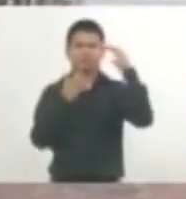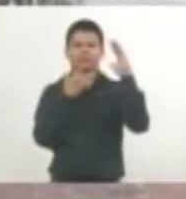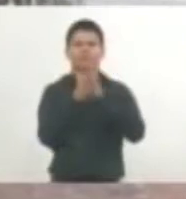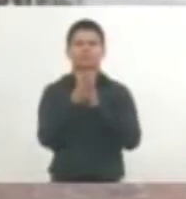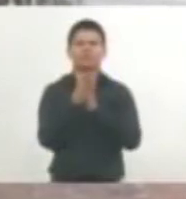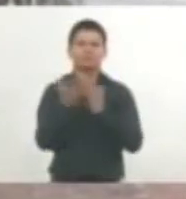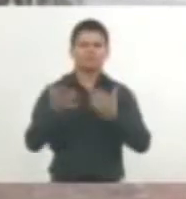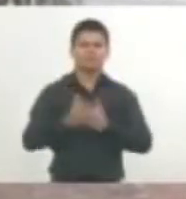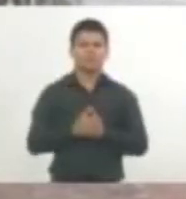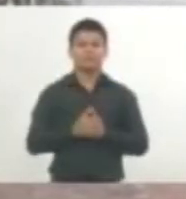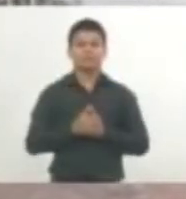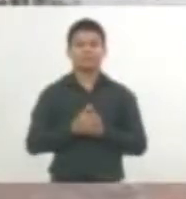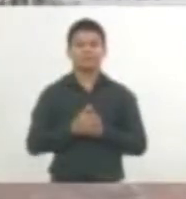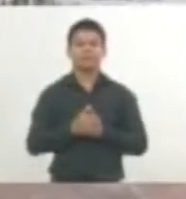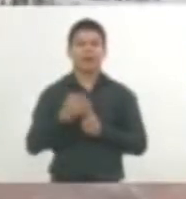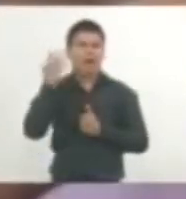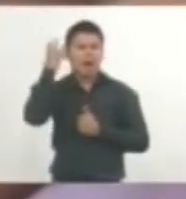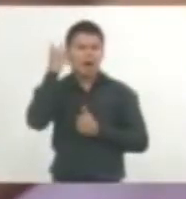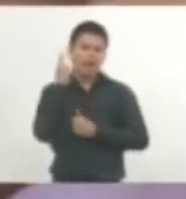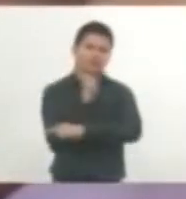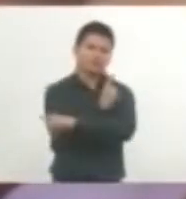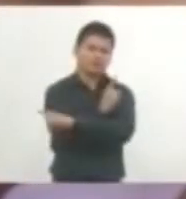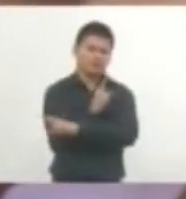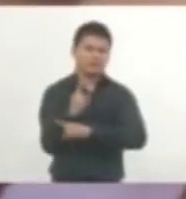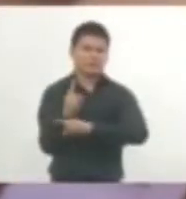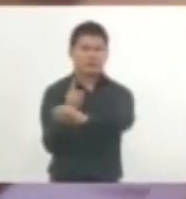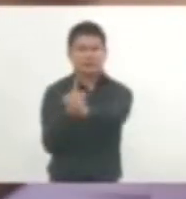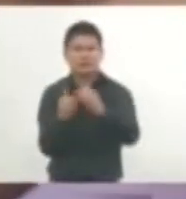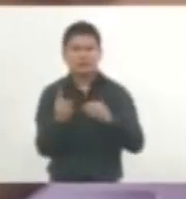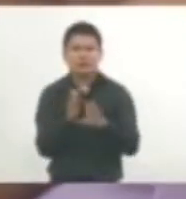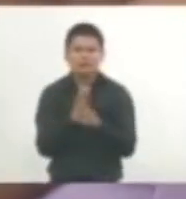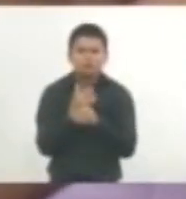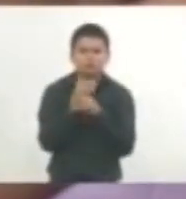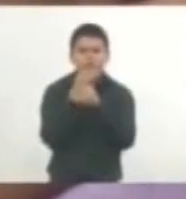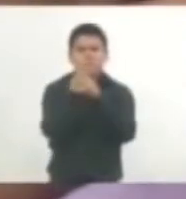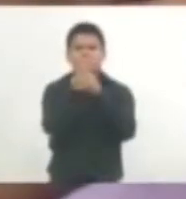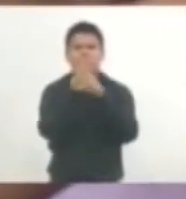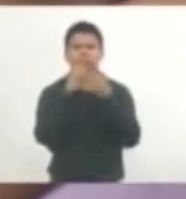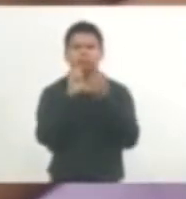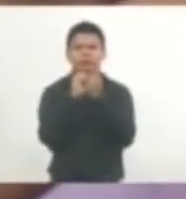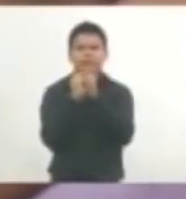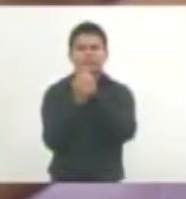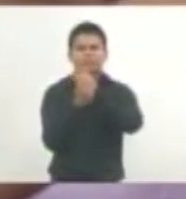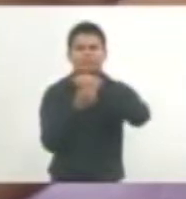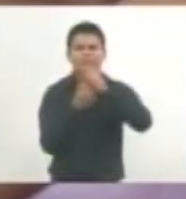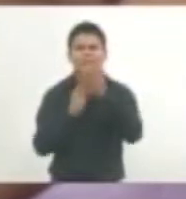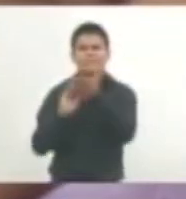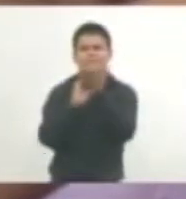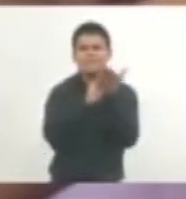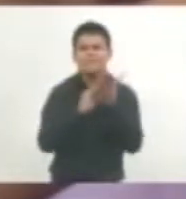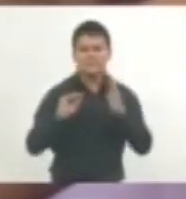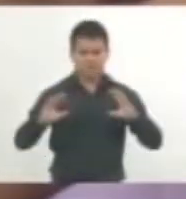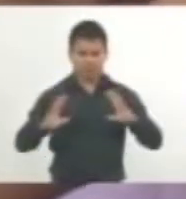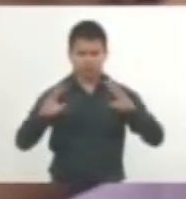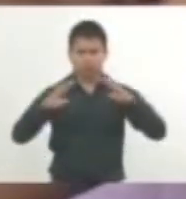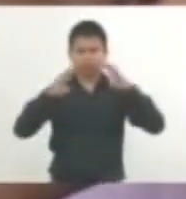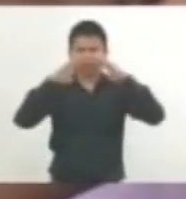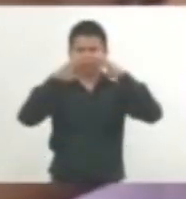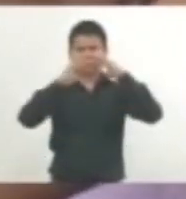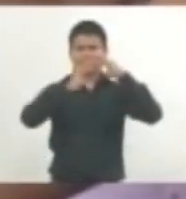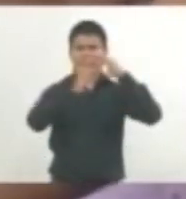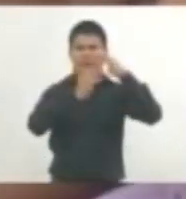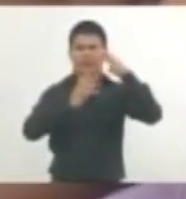los próximos días por disposición del gobierno. Pesa cerca de 500 toneladas, usted puede imaginarse el desastre que se podría ocasionar, ni Dios lo quiera, en caso